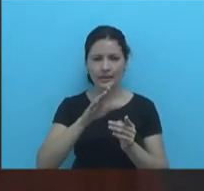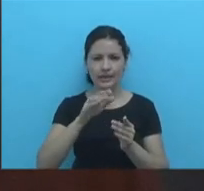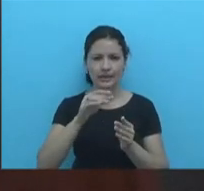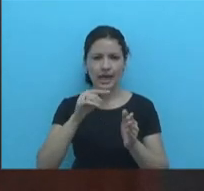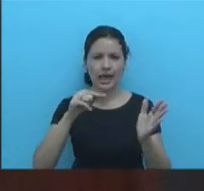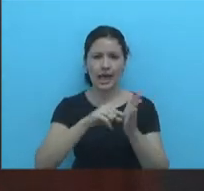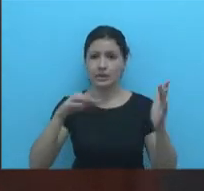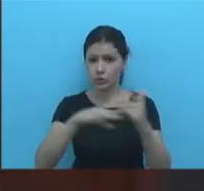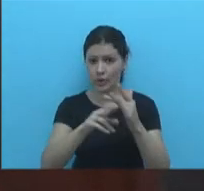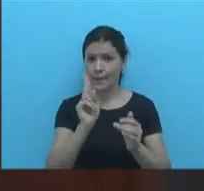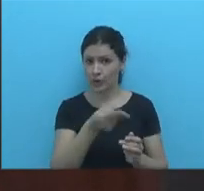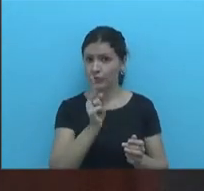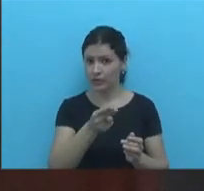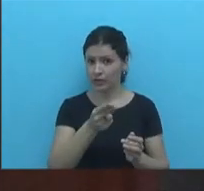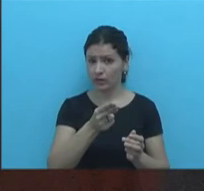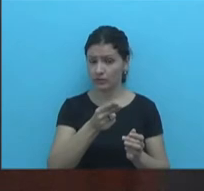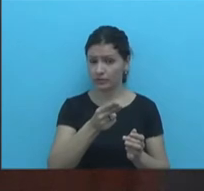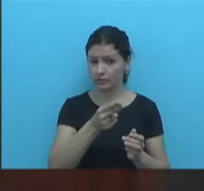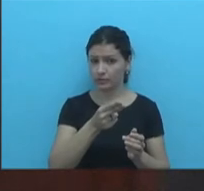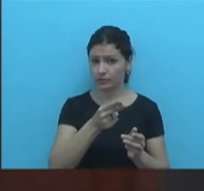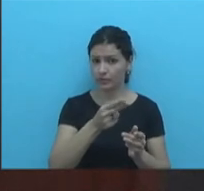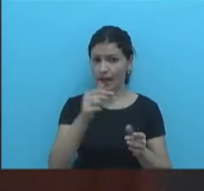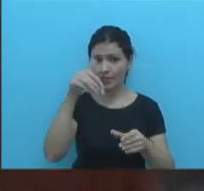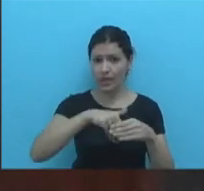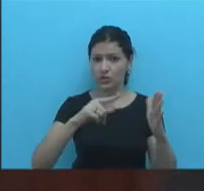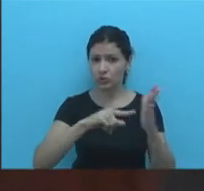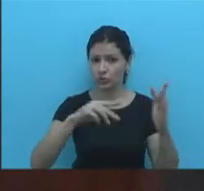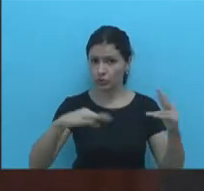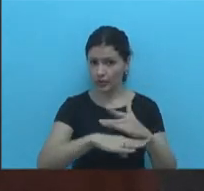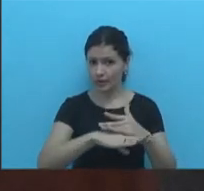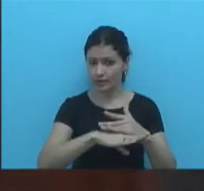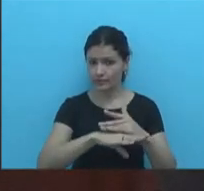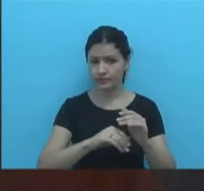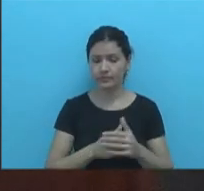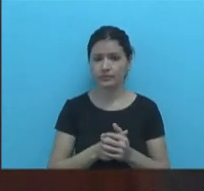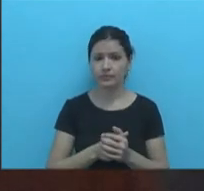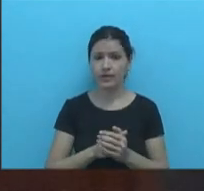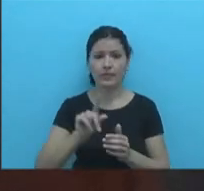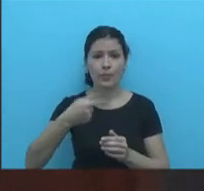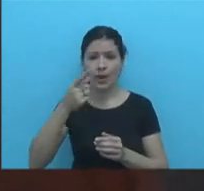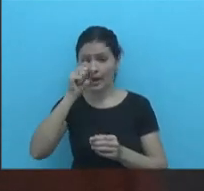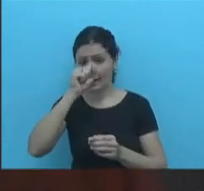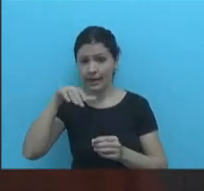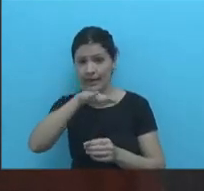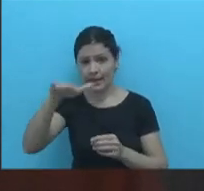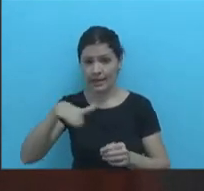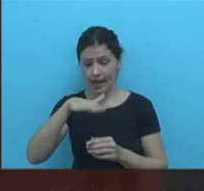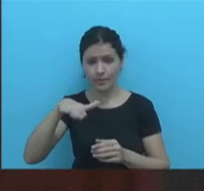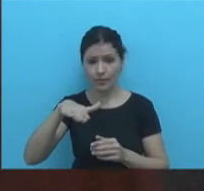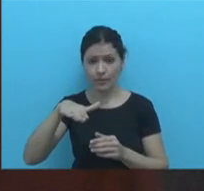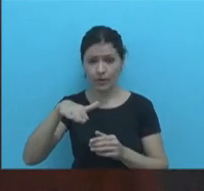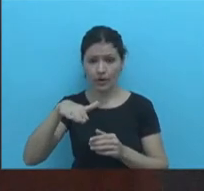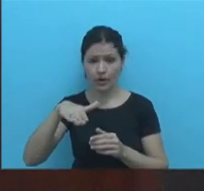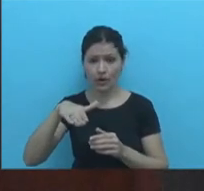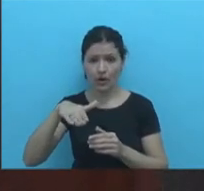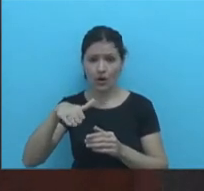en el cual se prohíba la circulación ya de ese tipo de vehículo, y en el ámbito rural, que su uso para